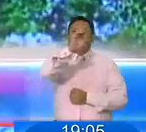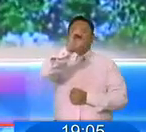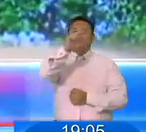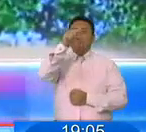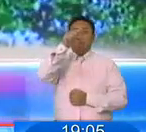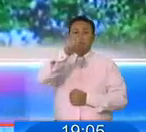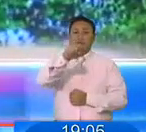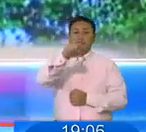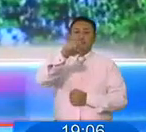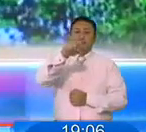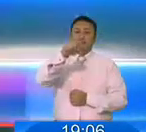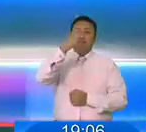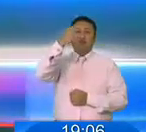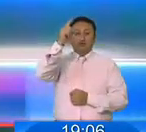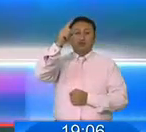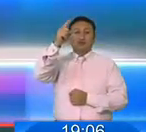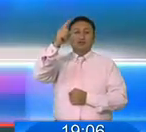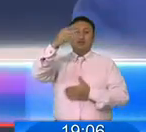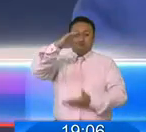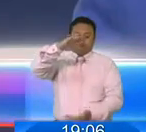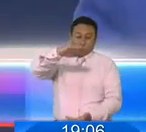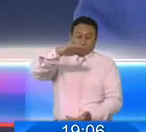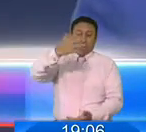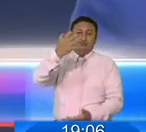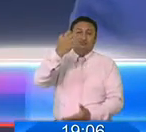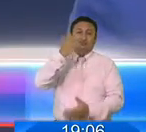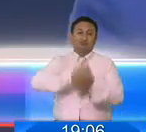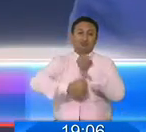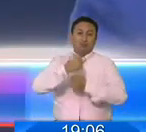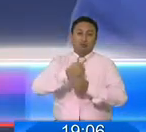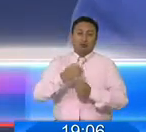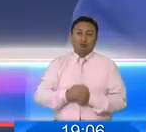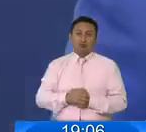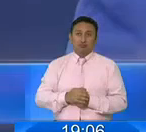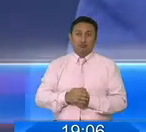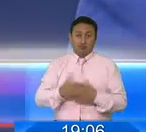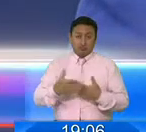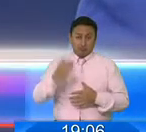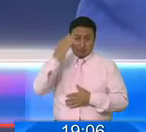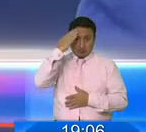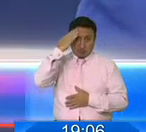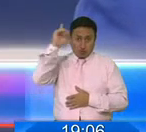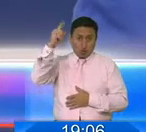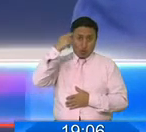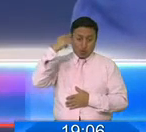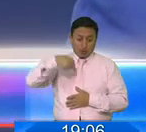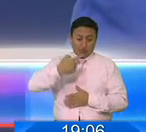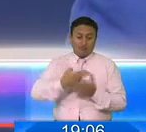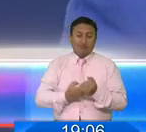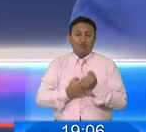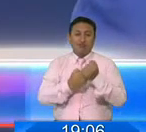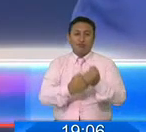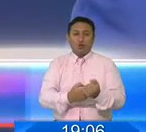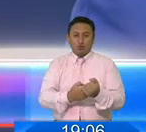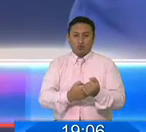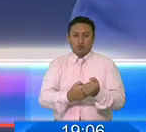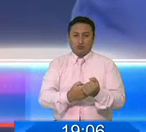millones de barriles en 15 años del gobierno los recursos